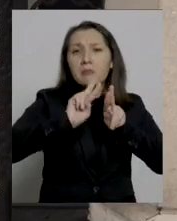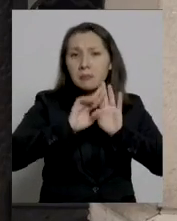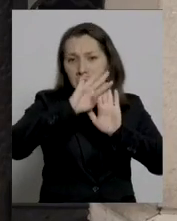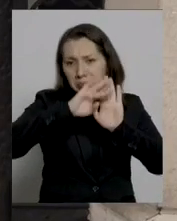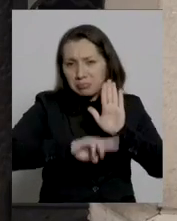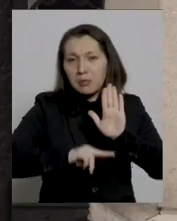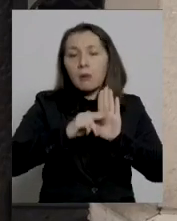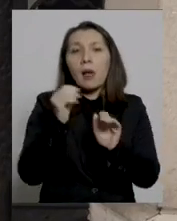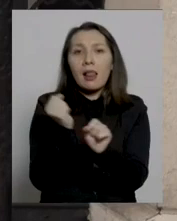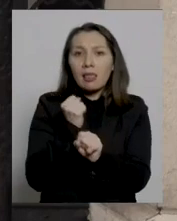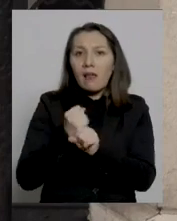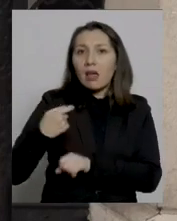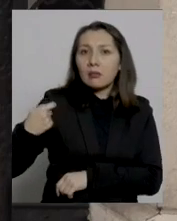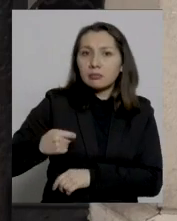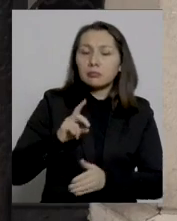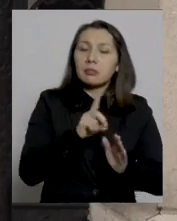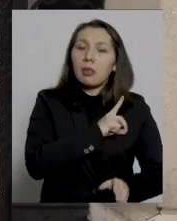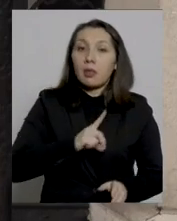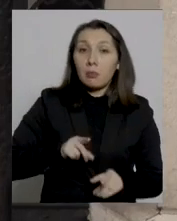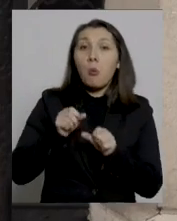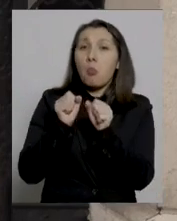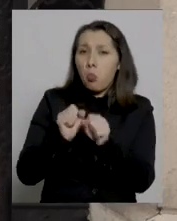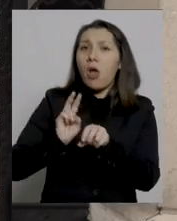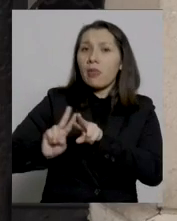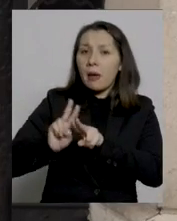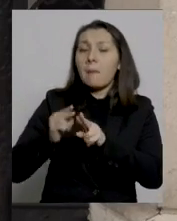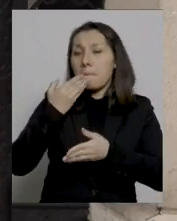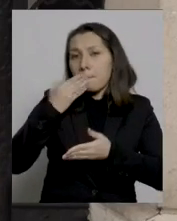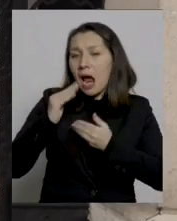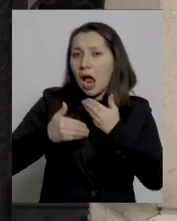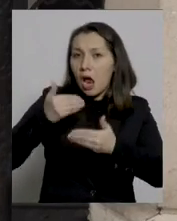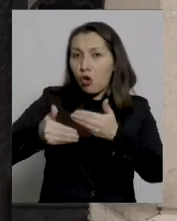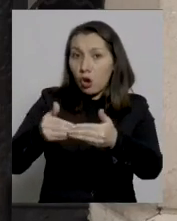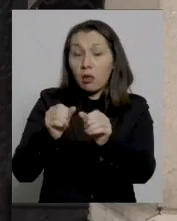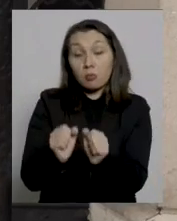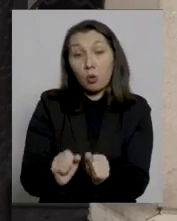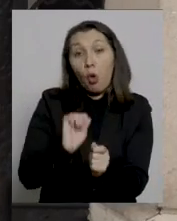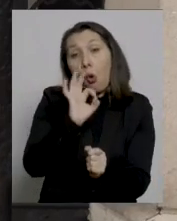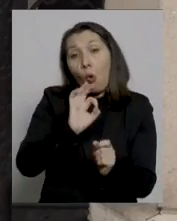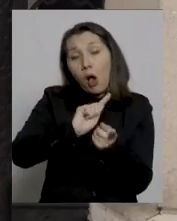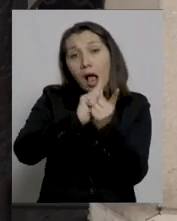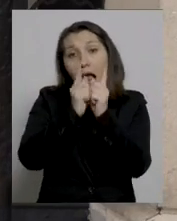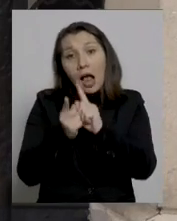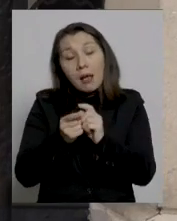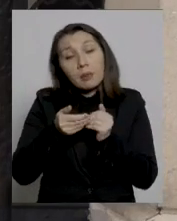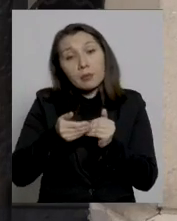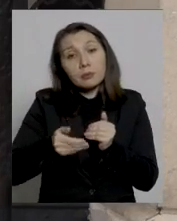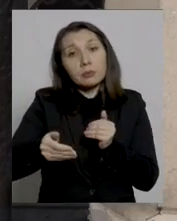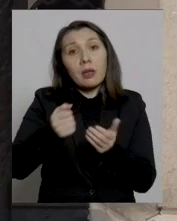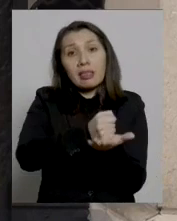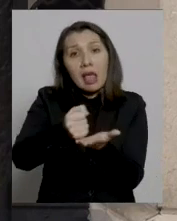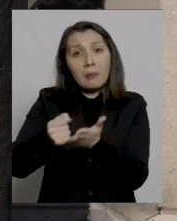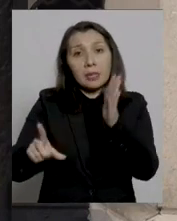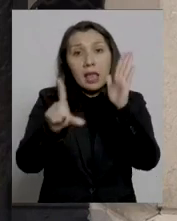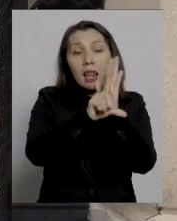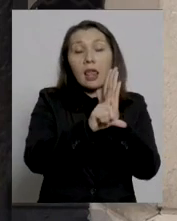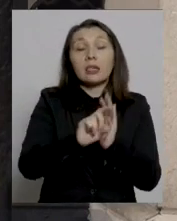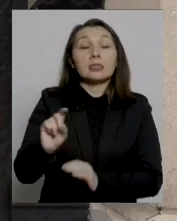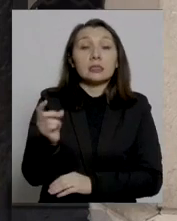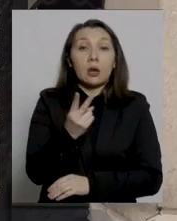trabajo parlamentario. ¿Ustedes también lo ven así, que esto se puede seguir perfeccionando o cambiando durante la tramitación legislativa? Y